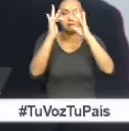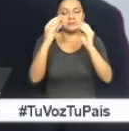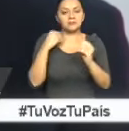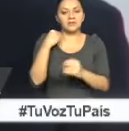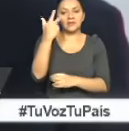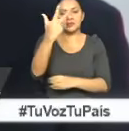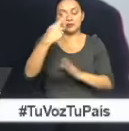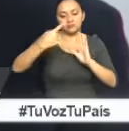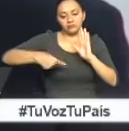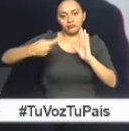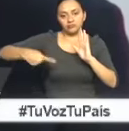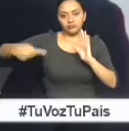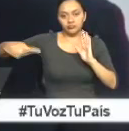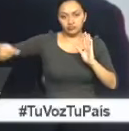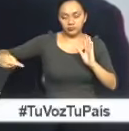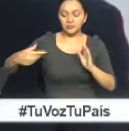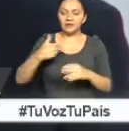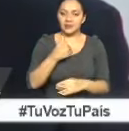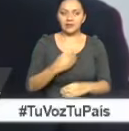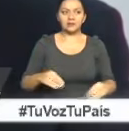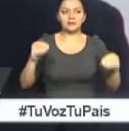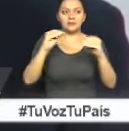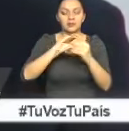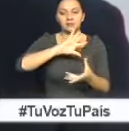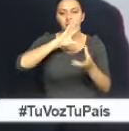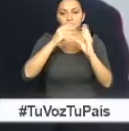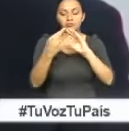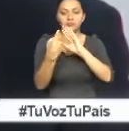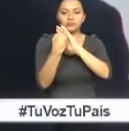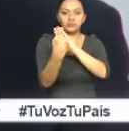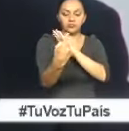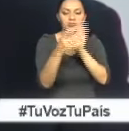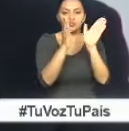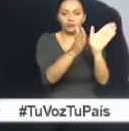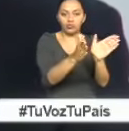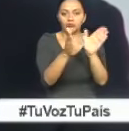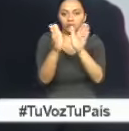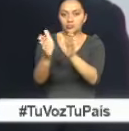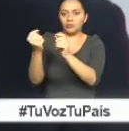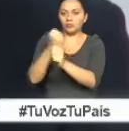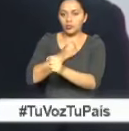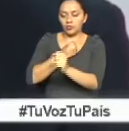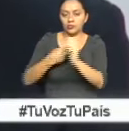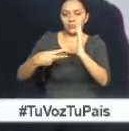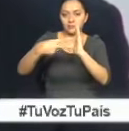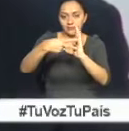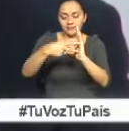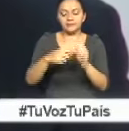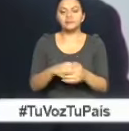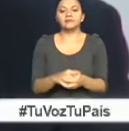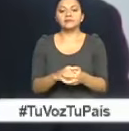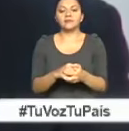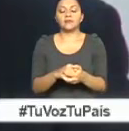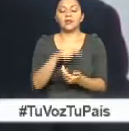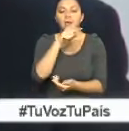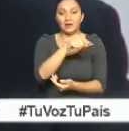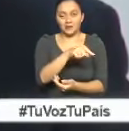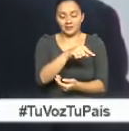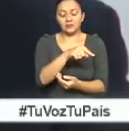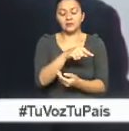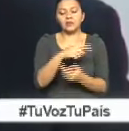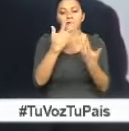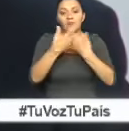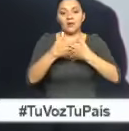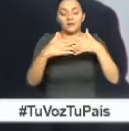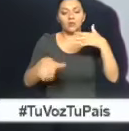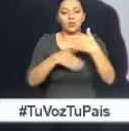3 grandes turbinas tipo Francis, con sus respectivos generadores, con sus respectivos transformadores. La central hidroeléctrica Sopladora fundamentalmente es una